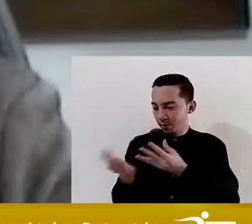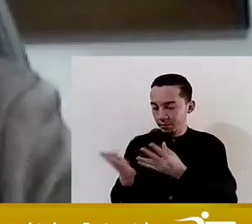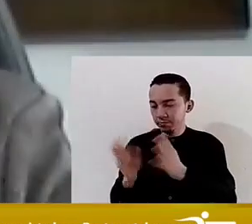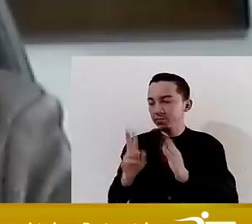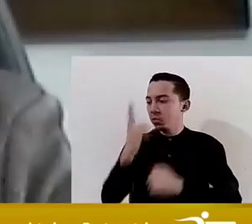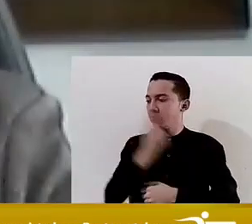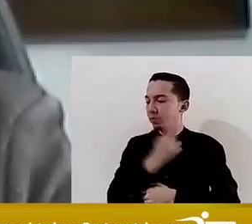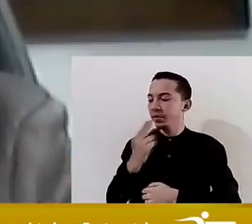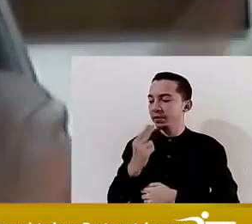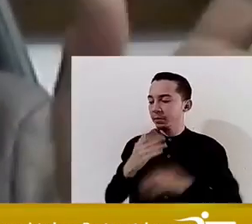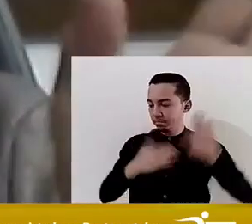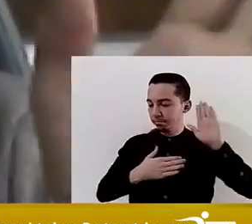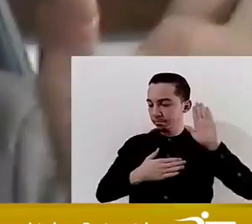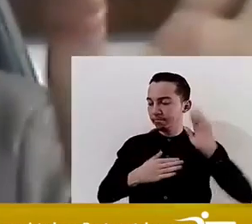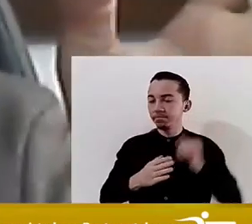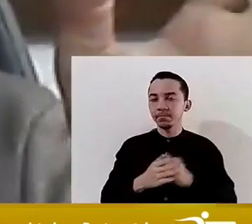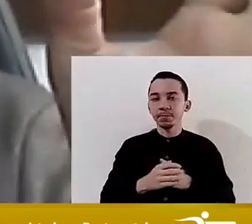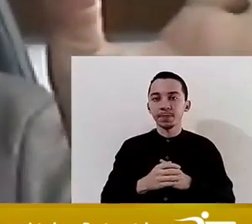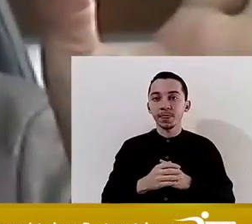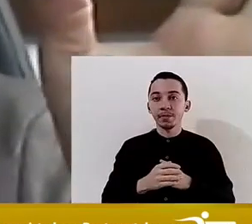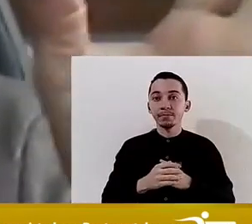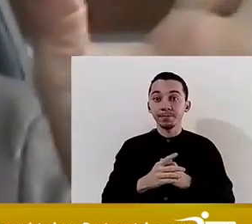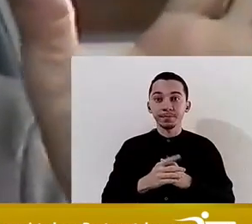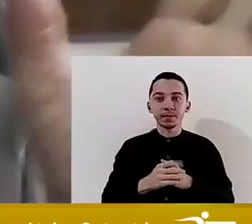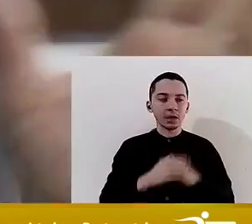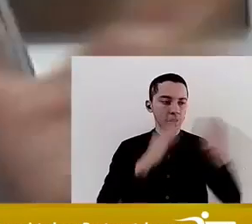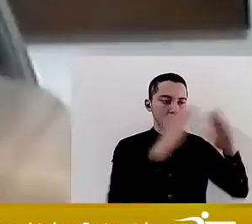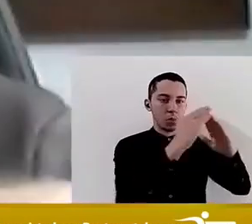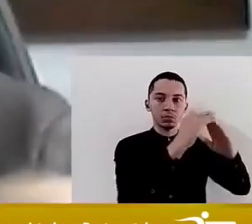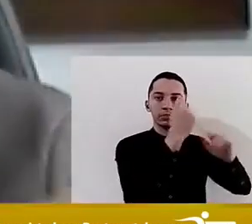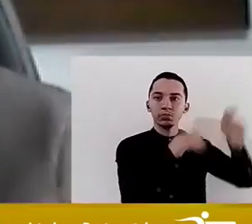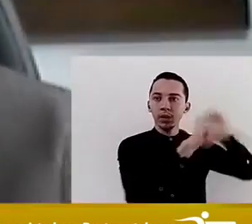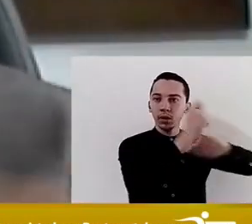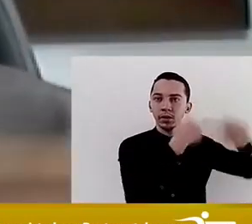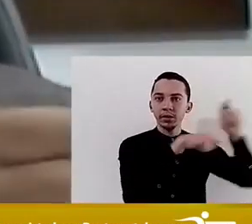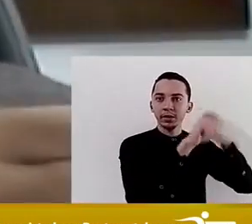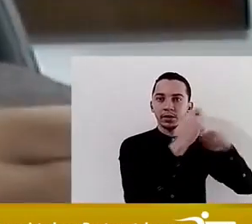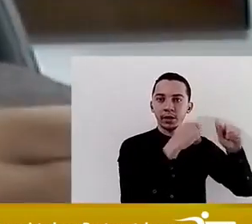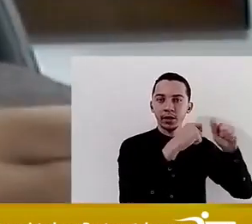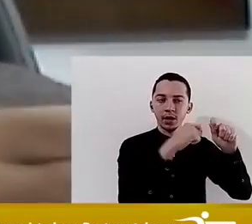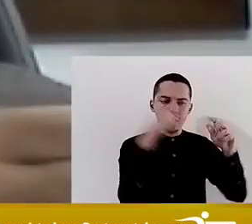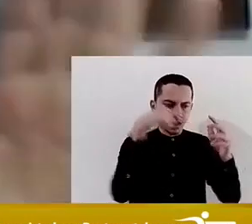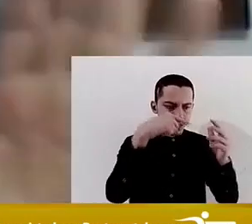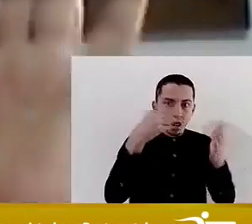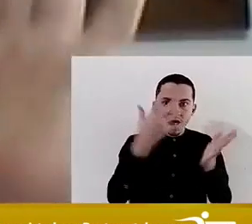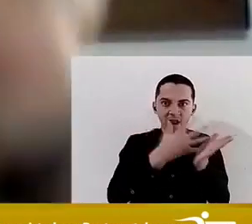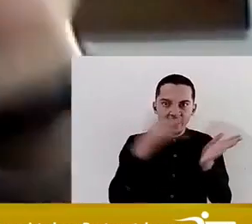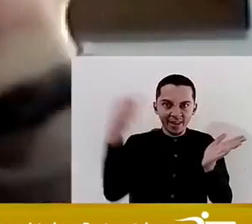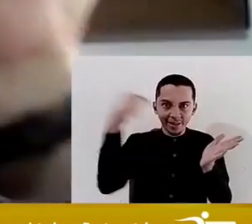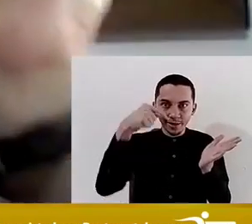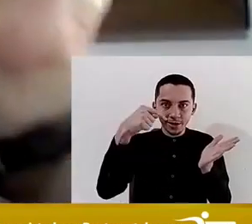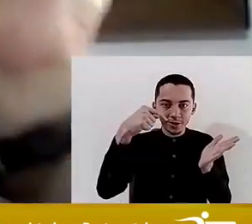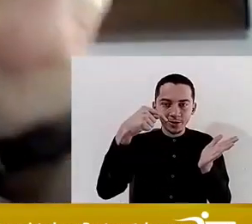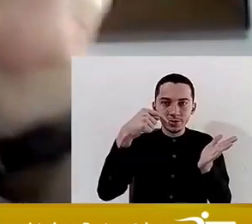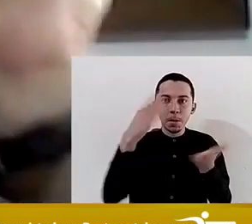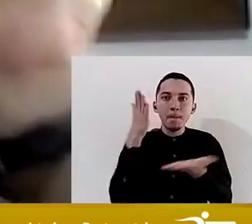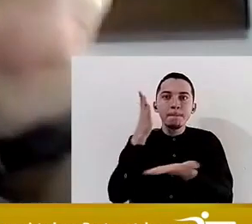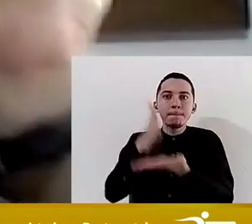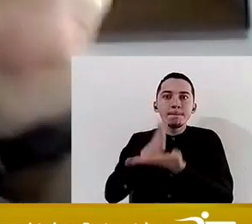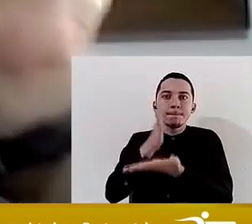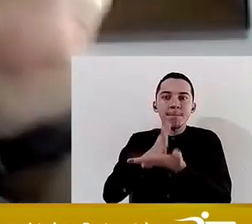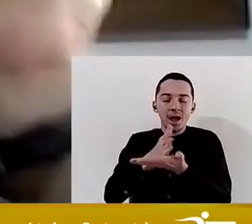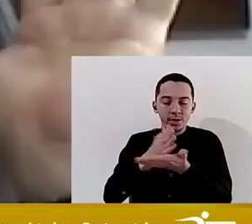Y se quitaron como la mitad del precio y la otra mitad se la dieron a la iglesia. Como la iglesia no sabe cuánto lo